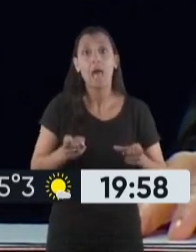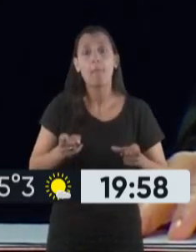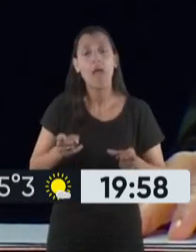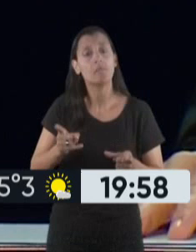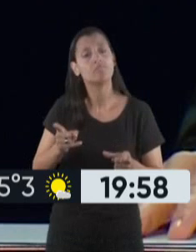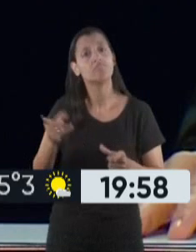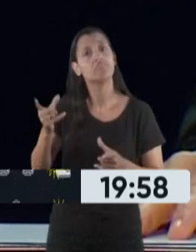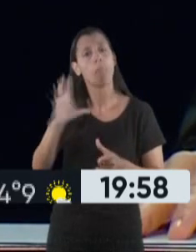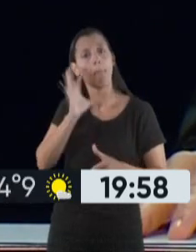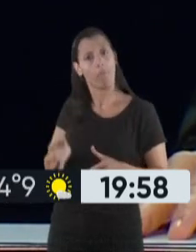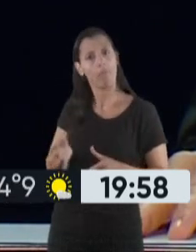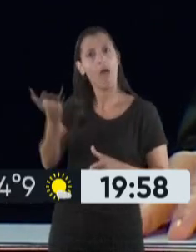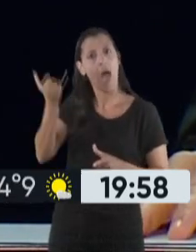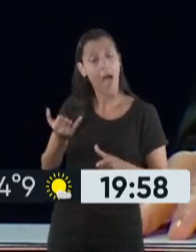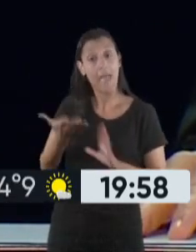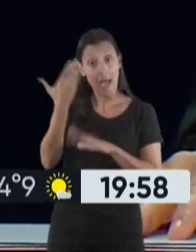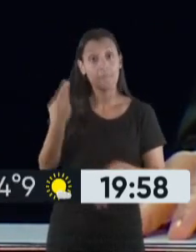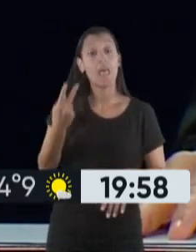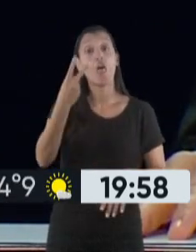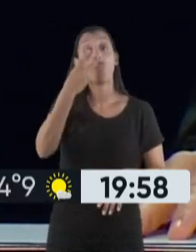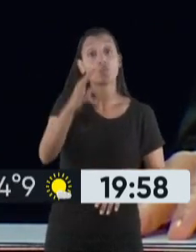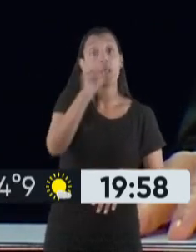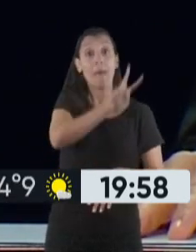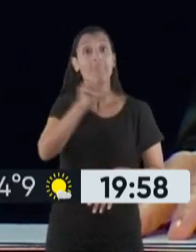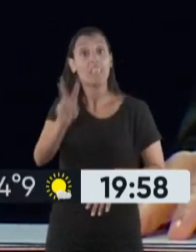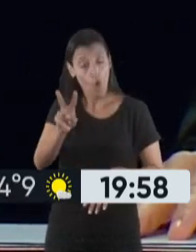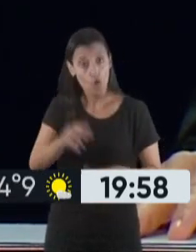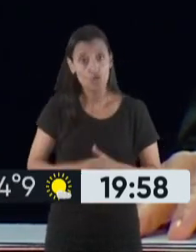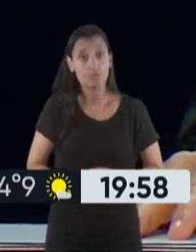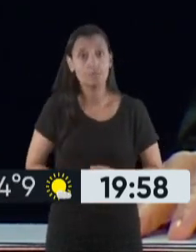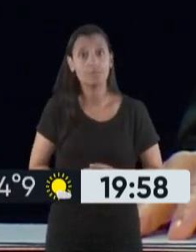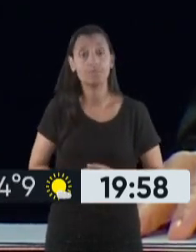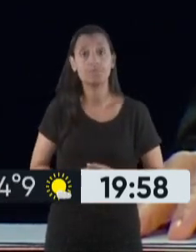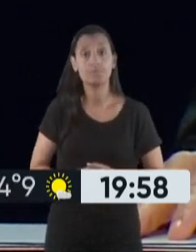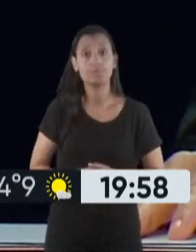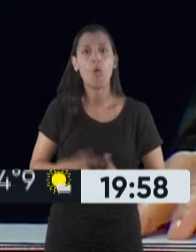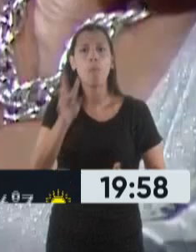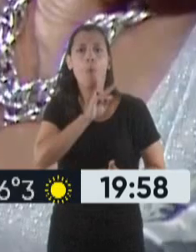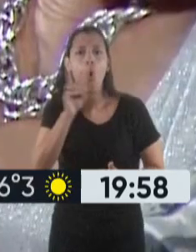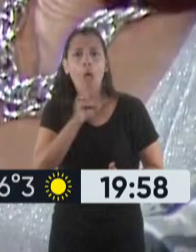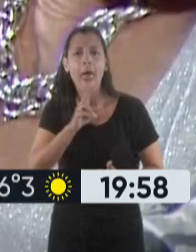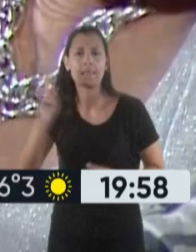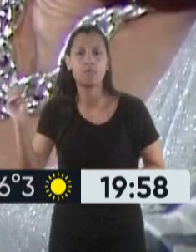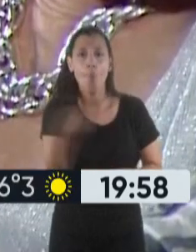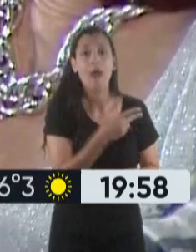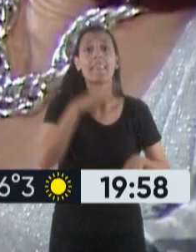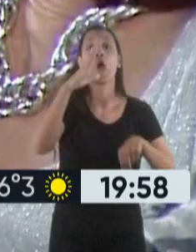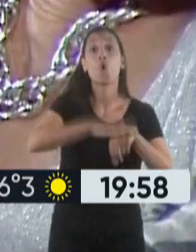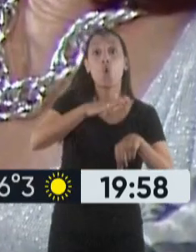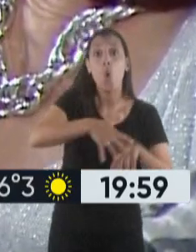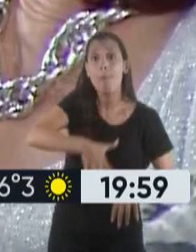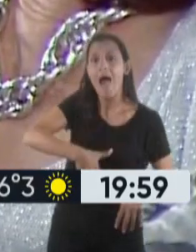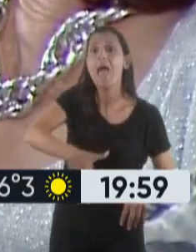enteramos que en el 2022 la muerte de mujeres en ocasión de